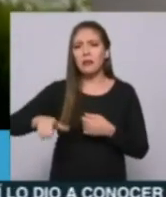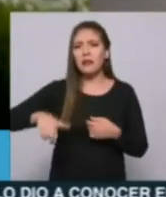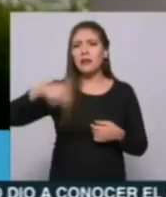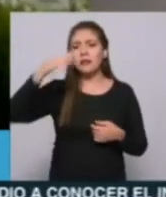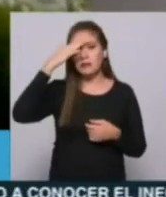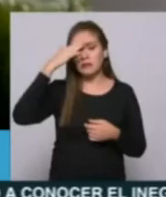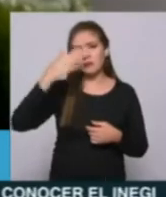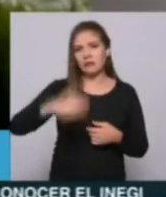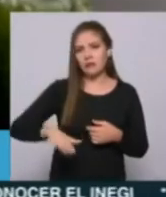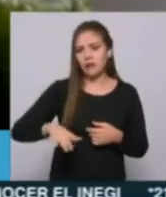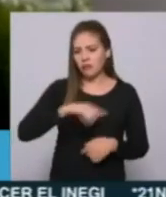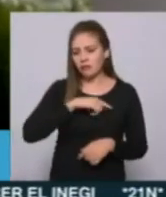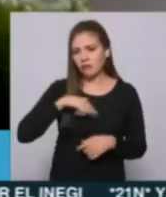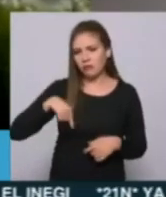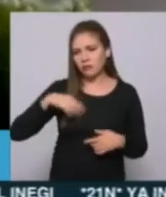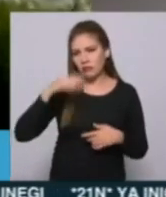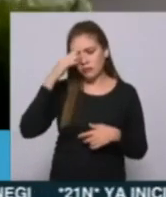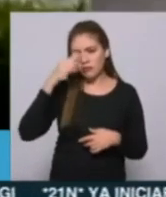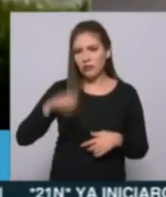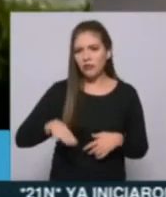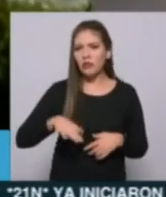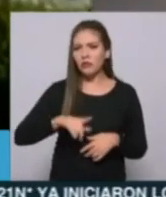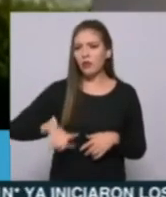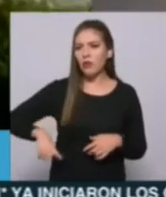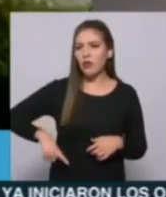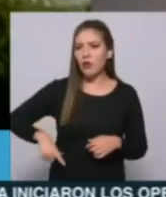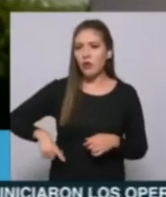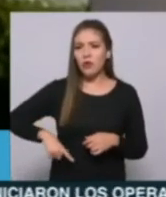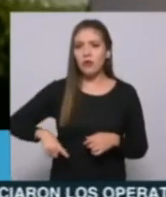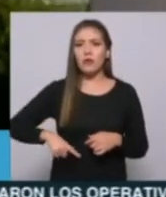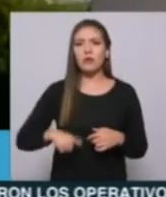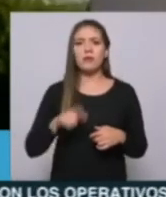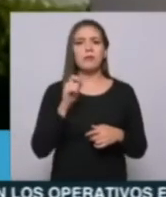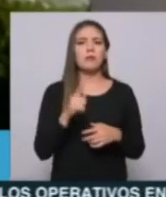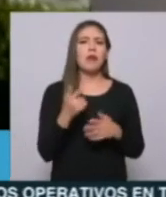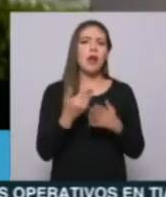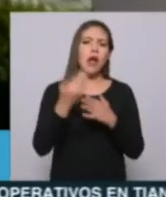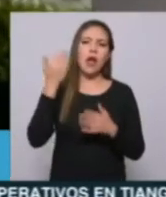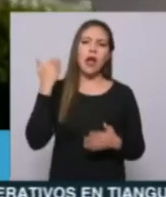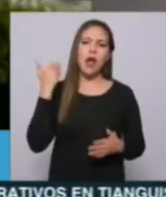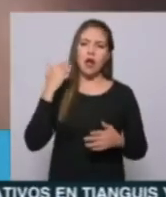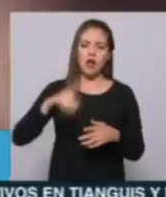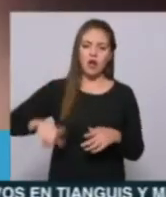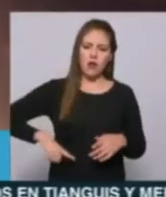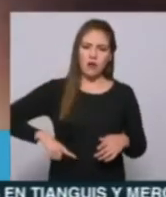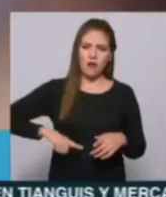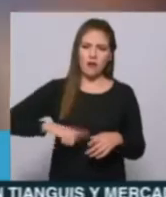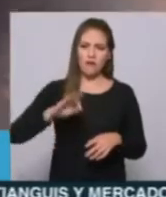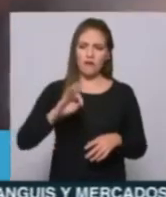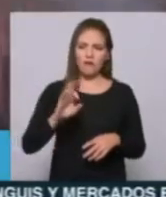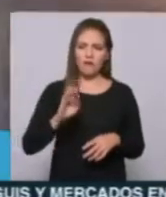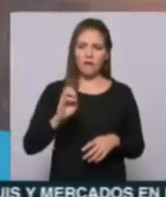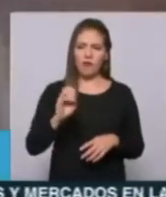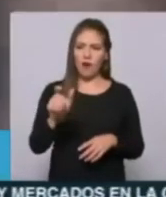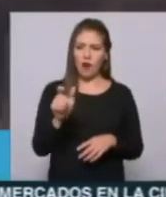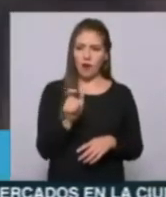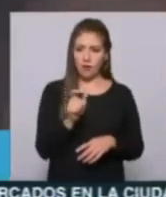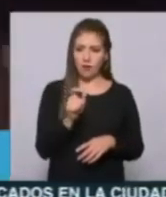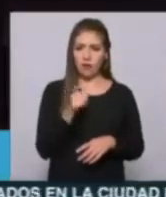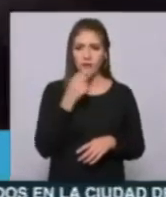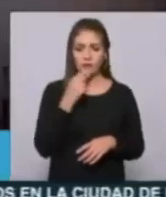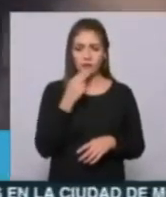sabemos, porque el Estado mexicano, el gobierno, cuando menos desde los años de Fox, se saben de los nexos